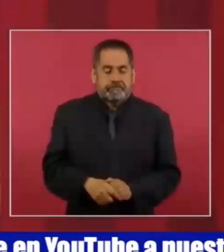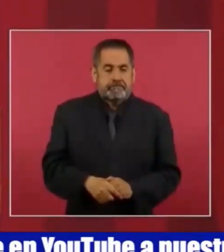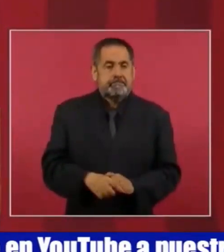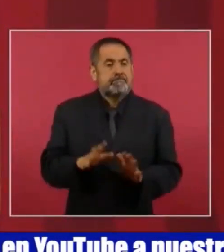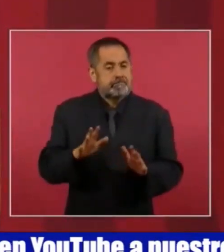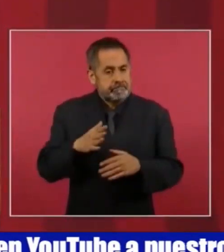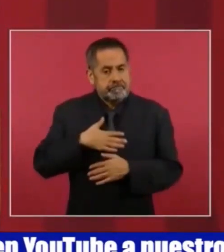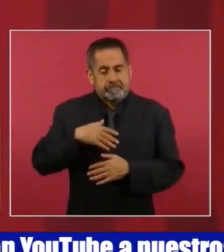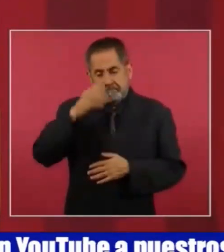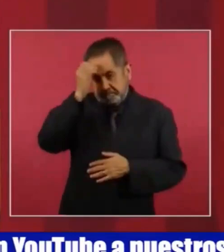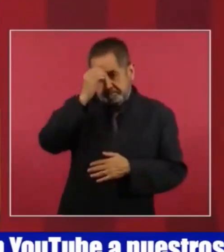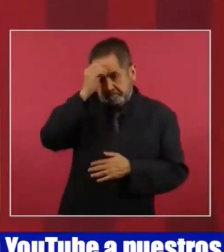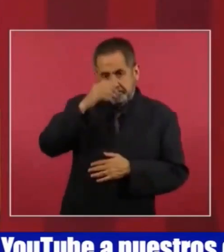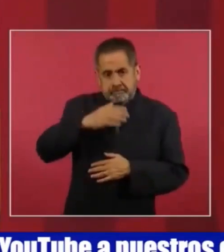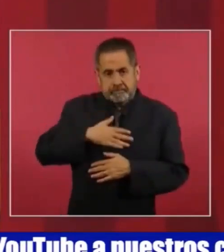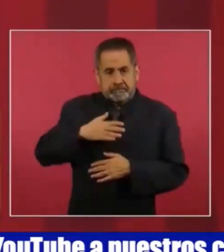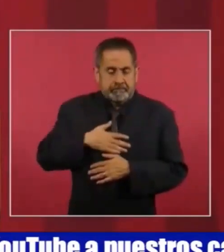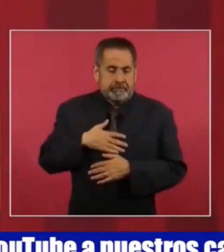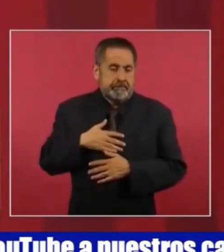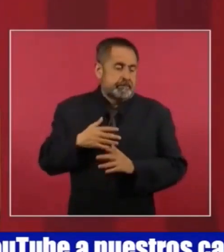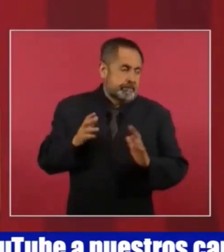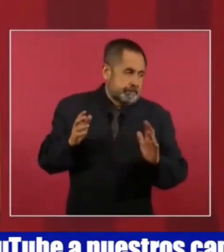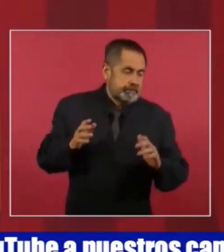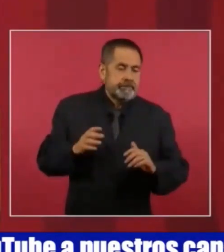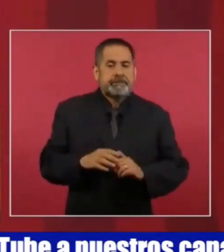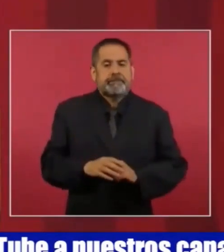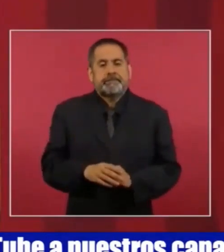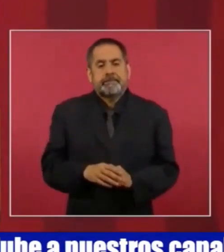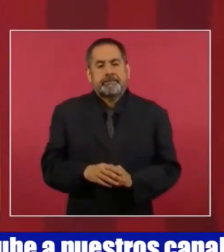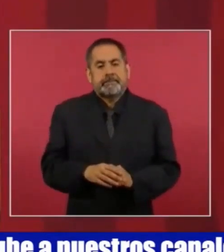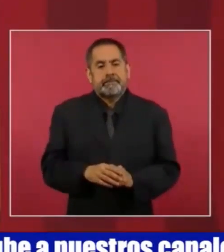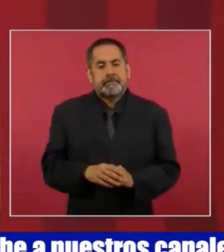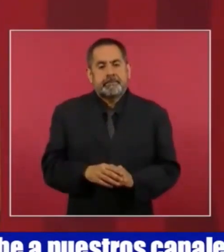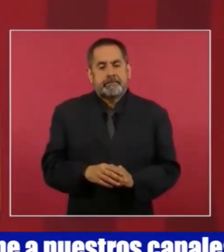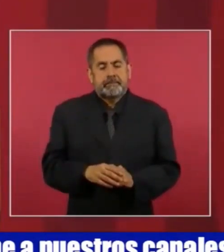que en las redes